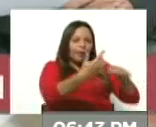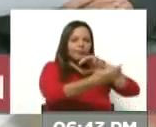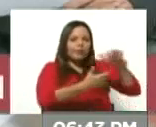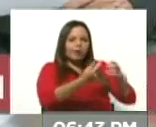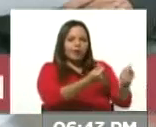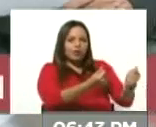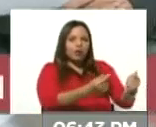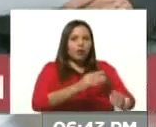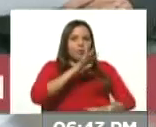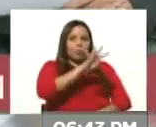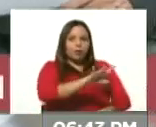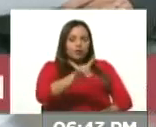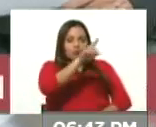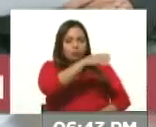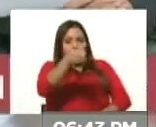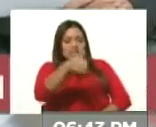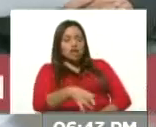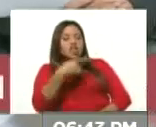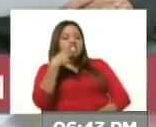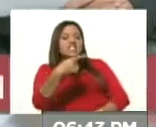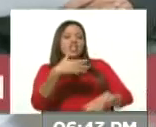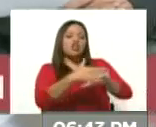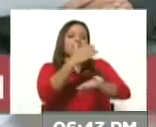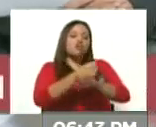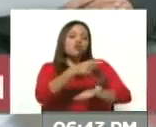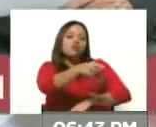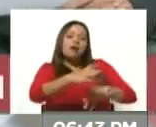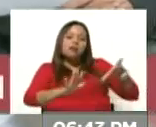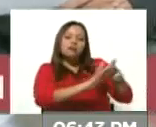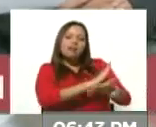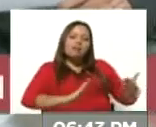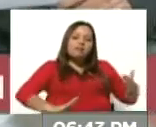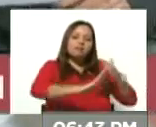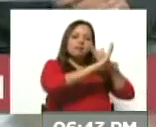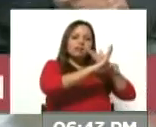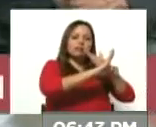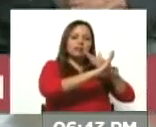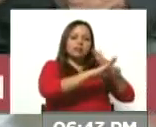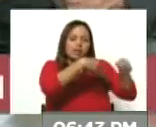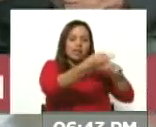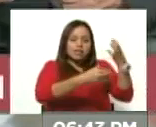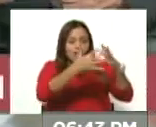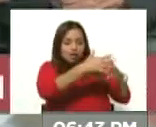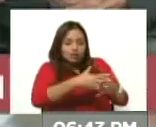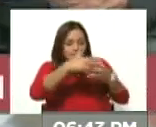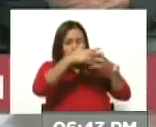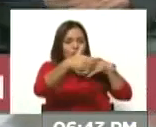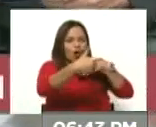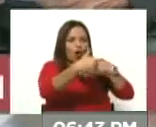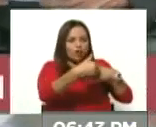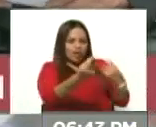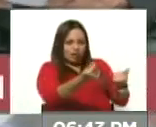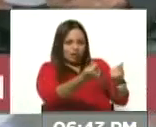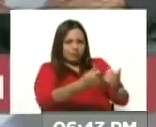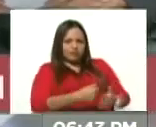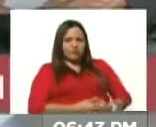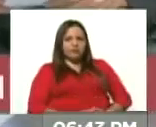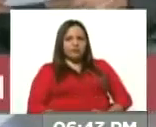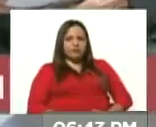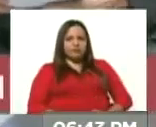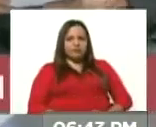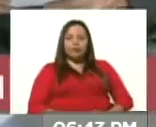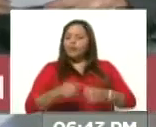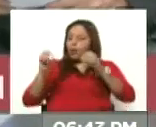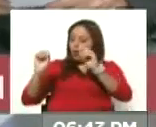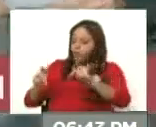41% culpa a las sanciones impuestas por los estados unidos contra nuestra económica siguiente